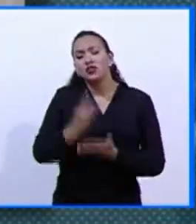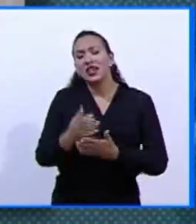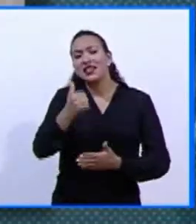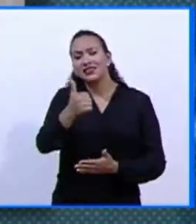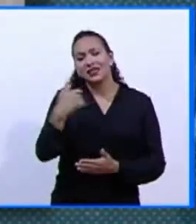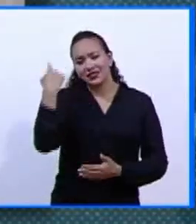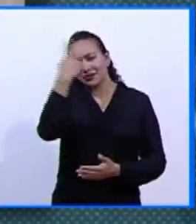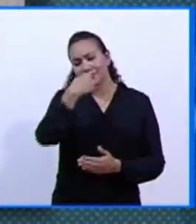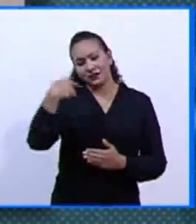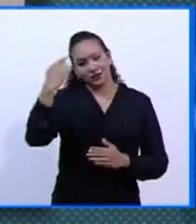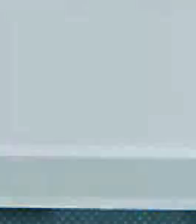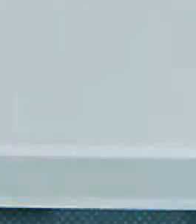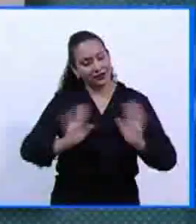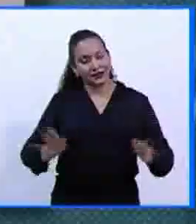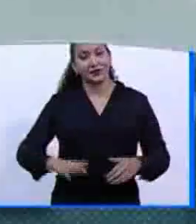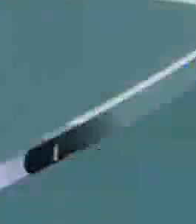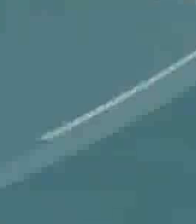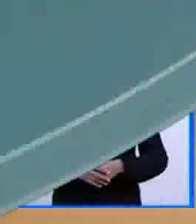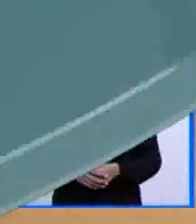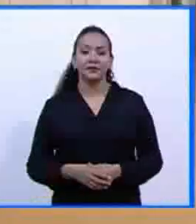general.